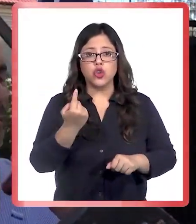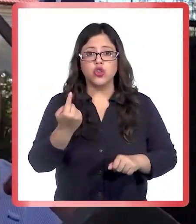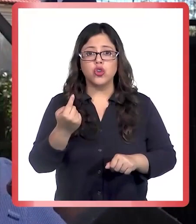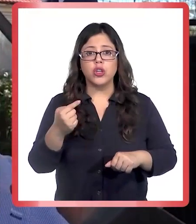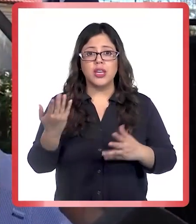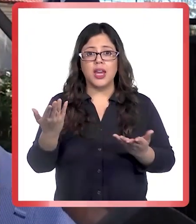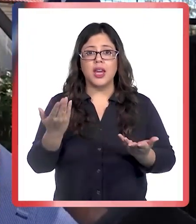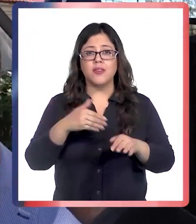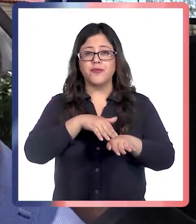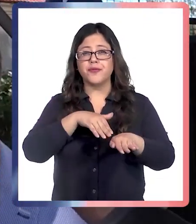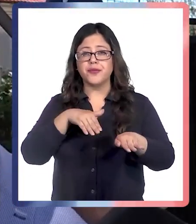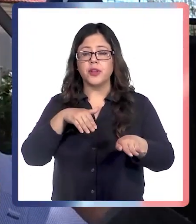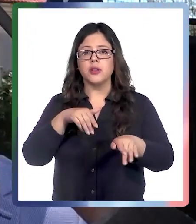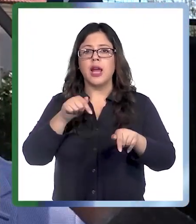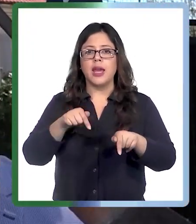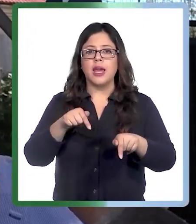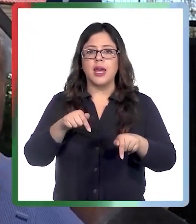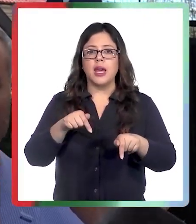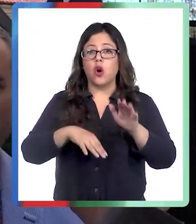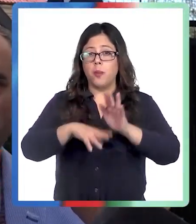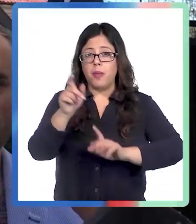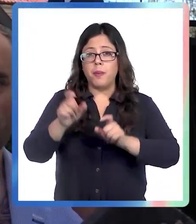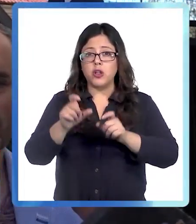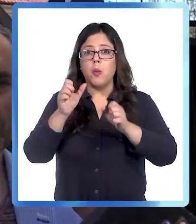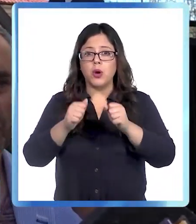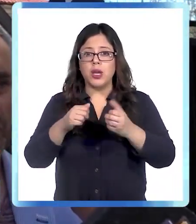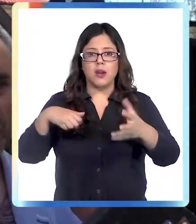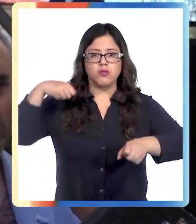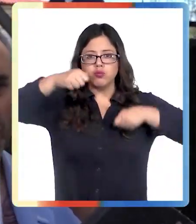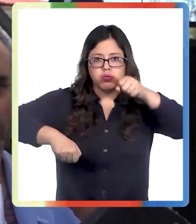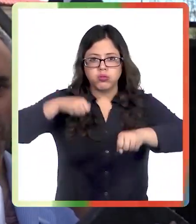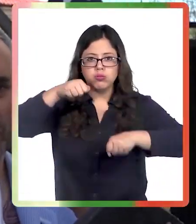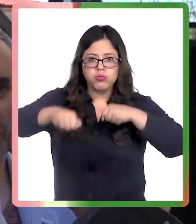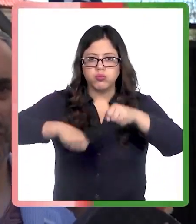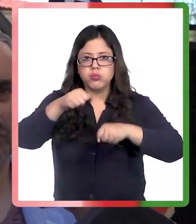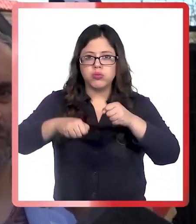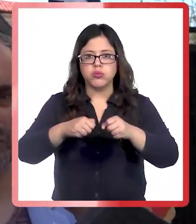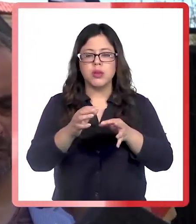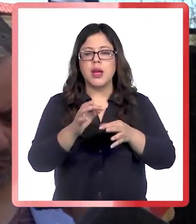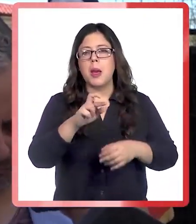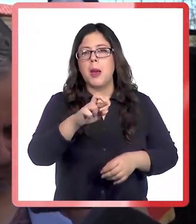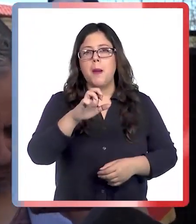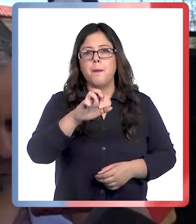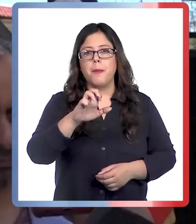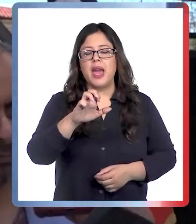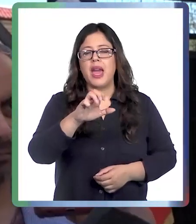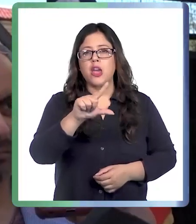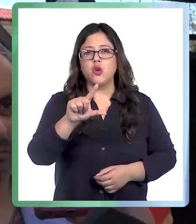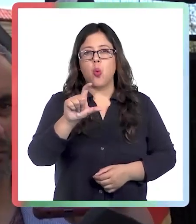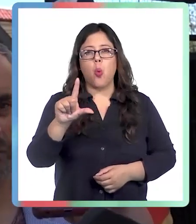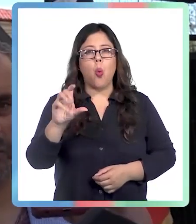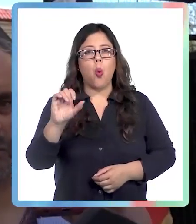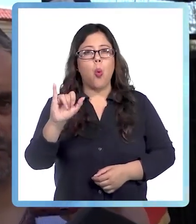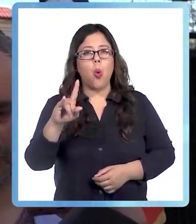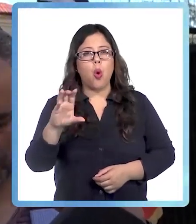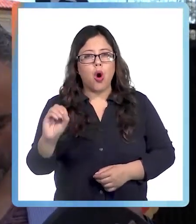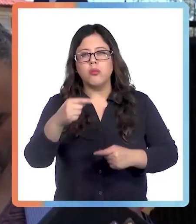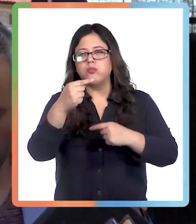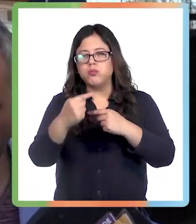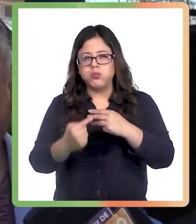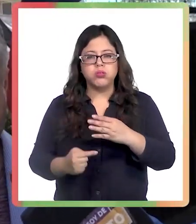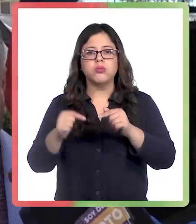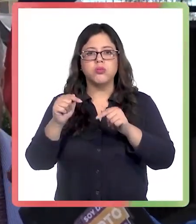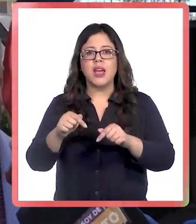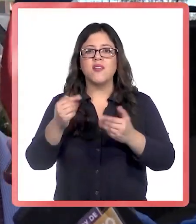más personas, poder avanzar en forma más rápida hacia los sectores de Peyuco, Peyuguín, y también ir a Los Curas. Ya, por lo tanto, eso nos va a permitir una